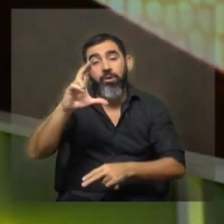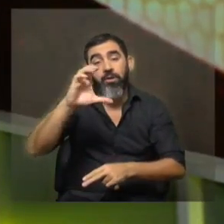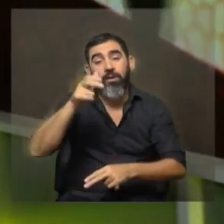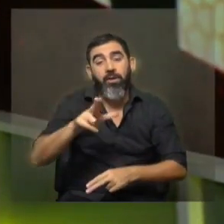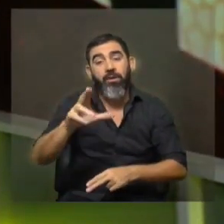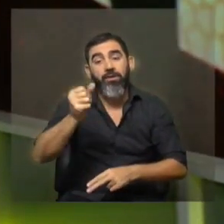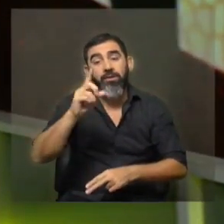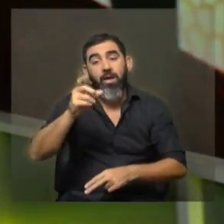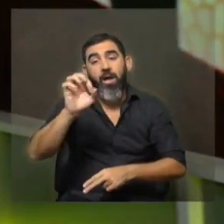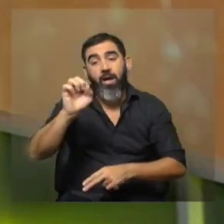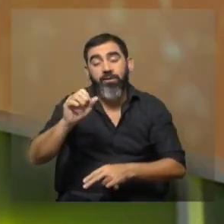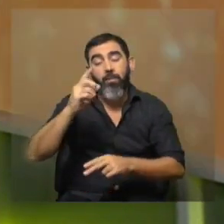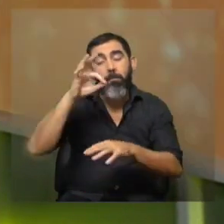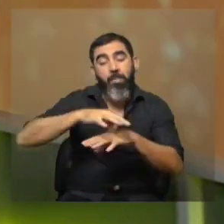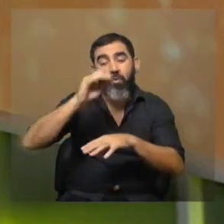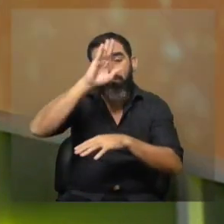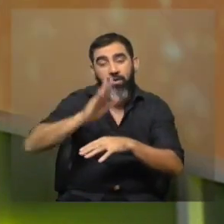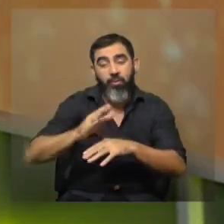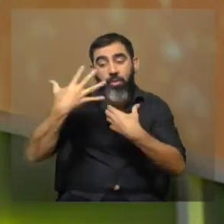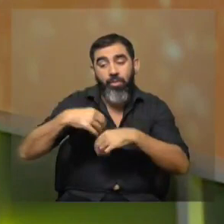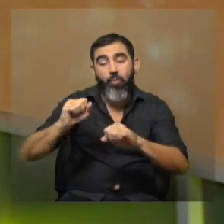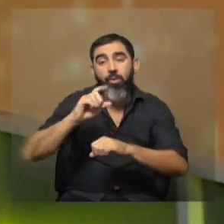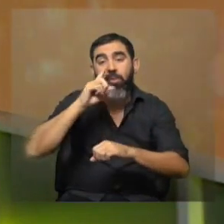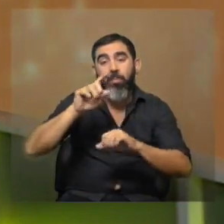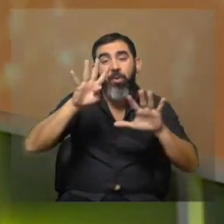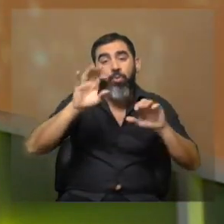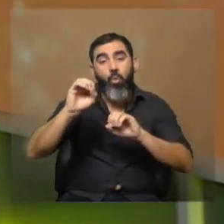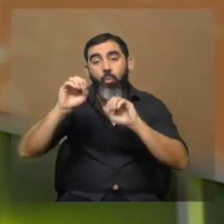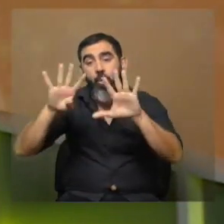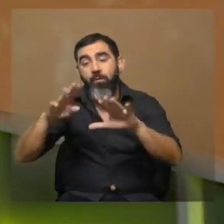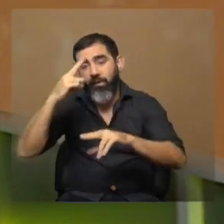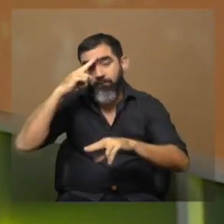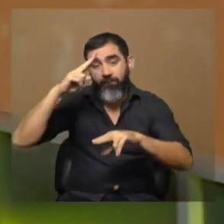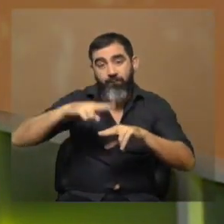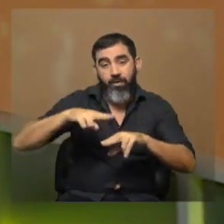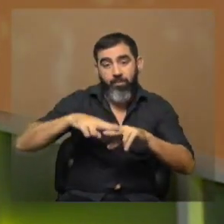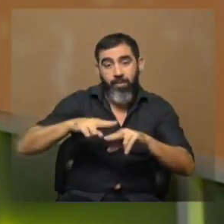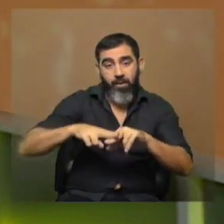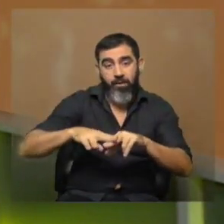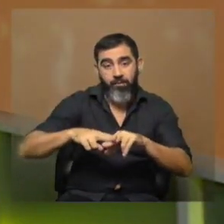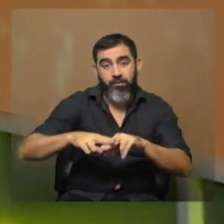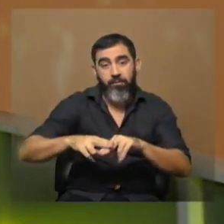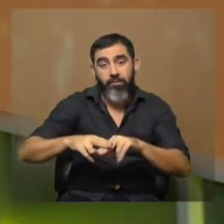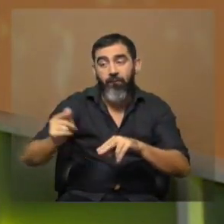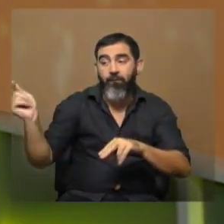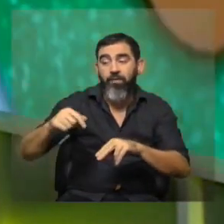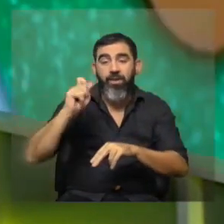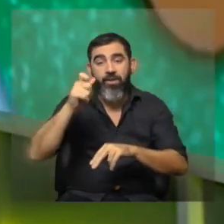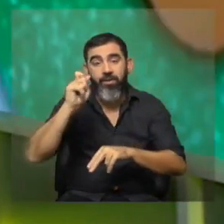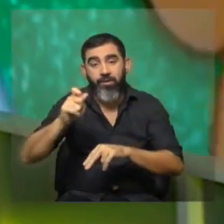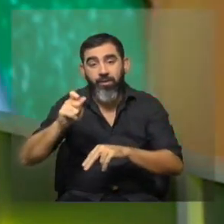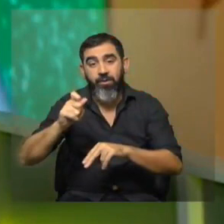brasileño, quien descubrió en 1909 esta enfermedad, también su patógeno, su vector,